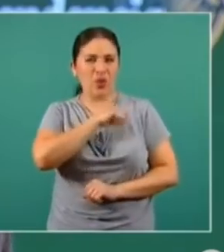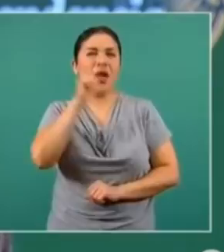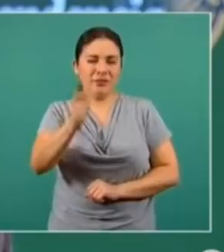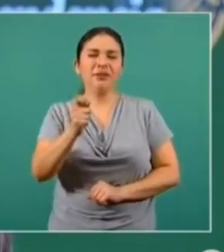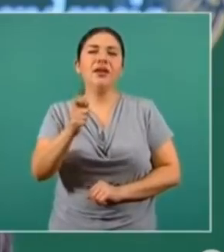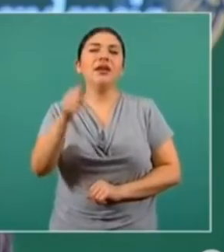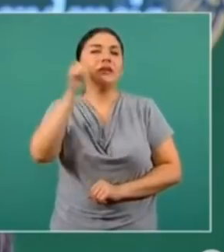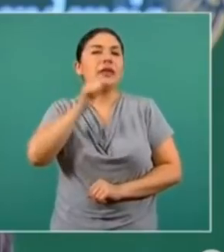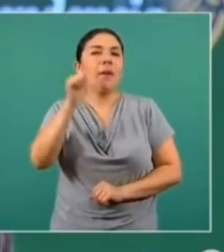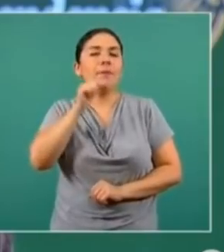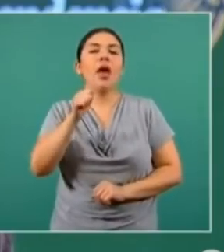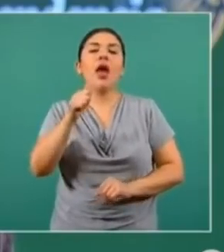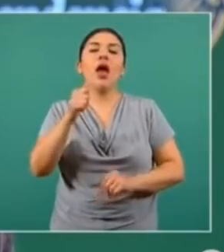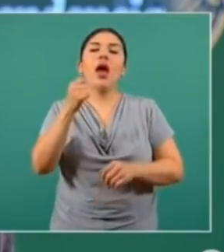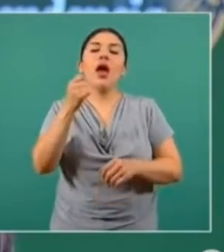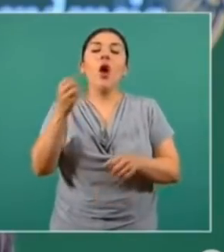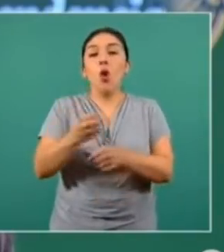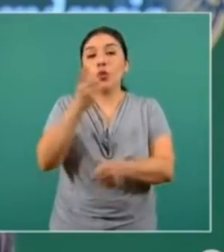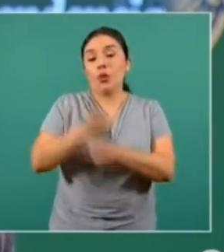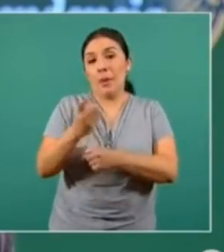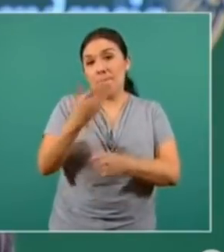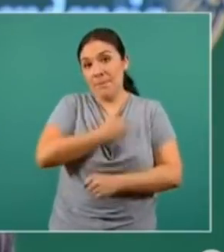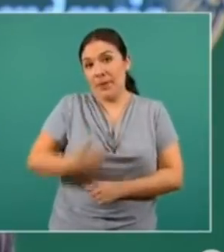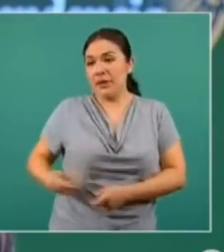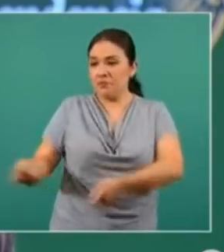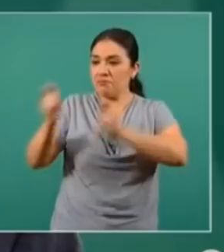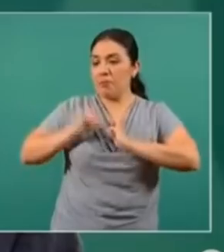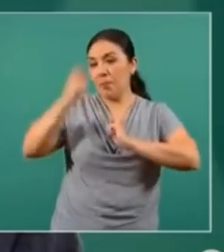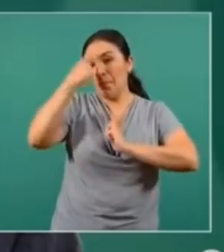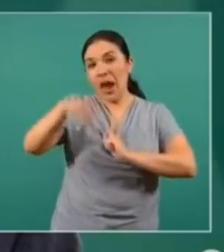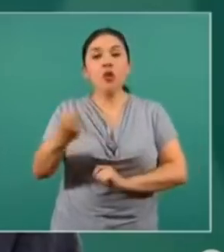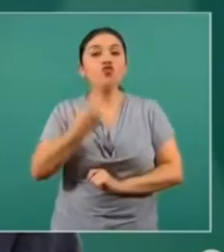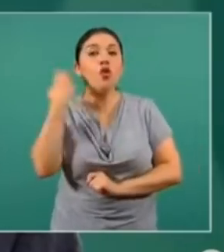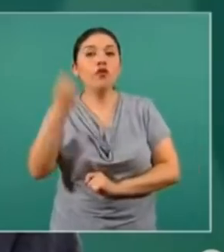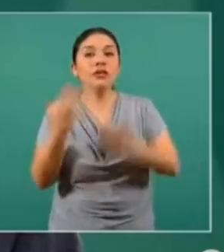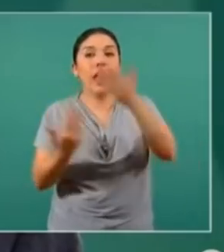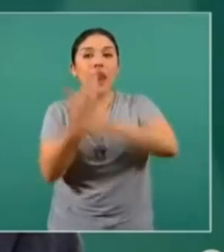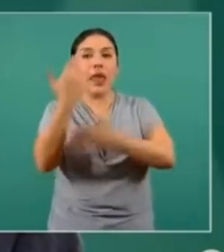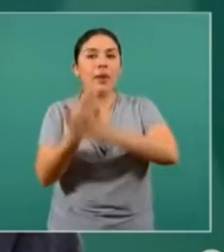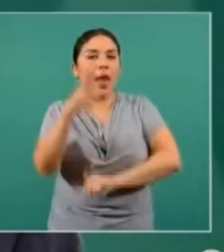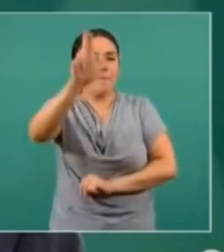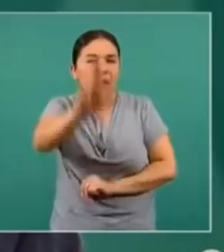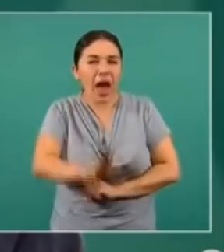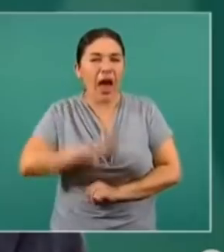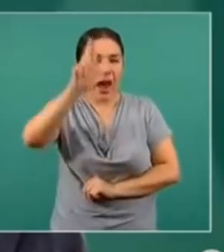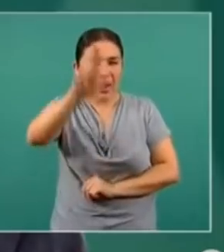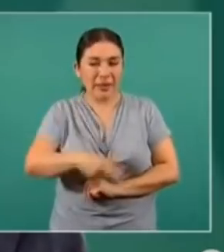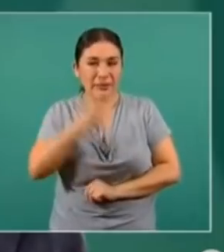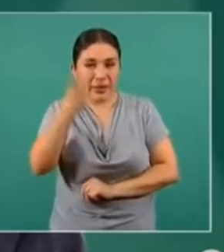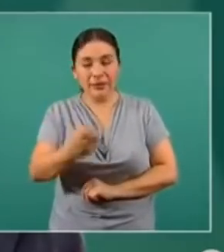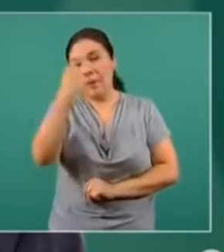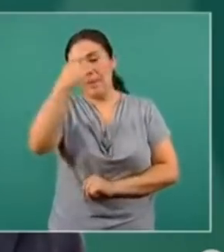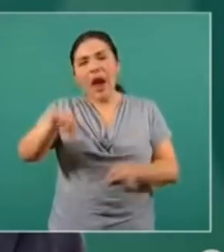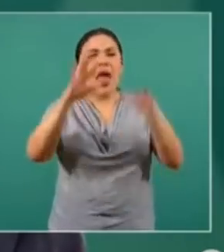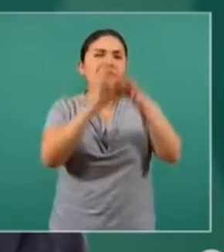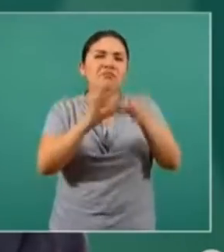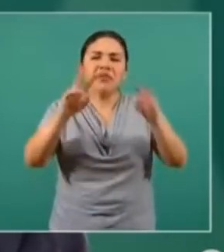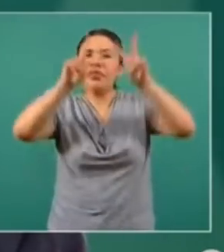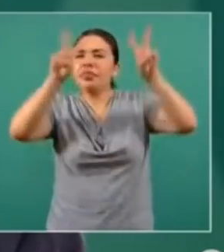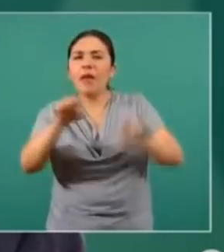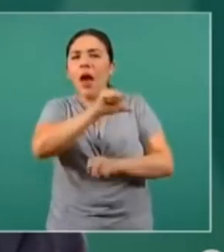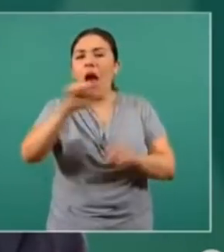ha dado la oportunidad el presidente de tener en la conferencia matutina los martes para comentar de temas de